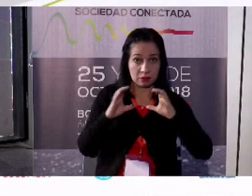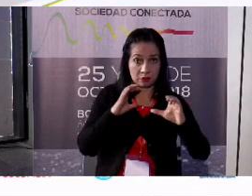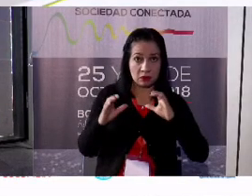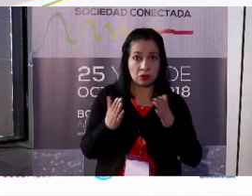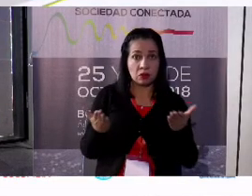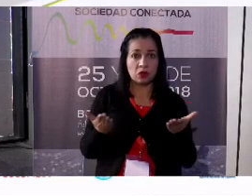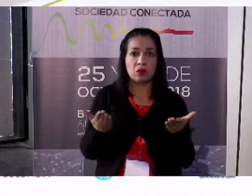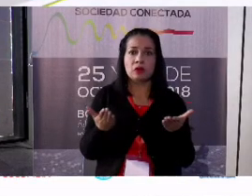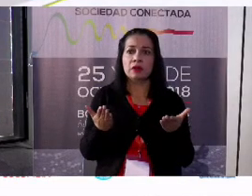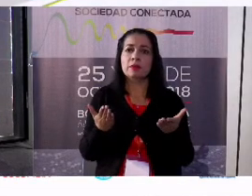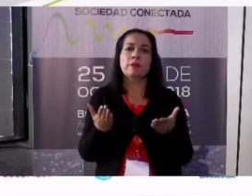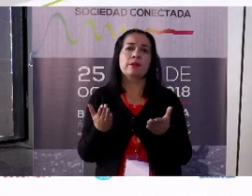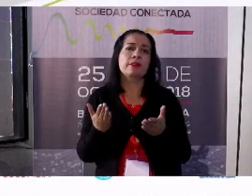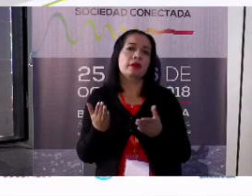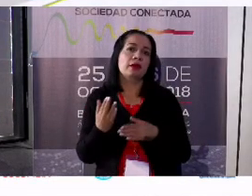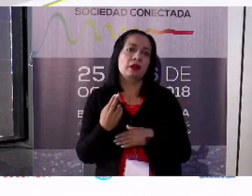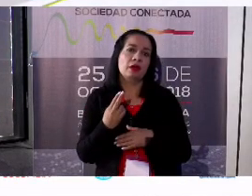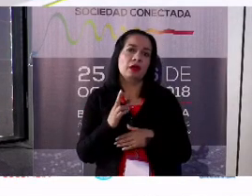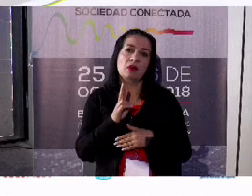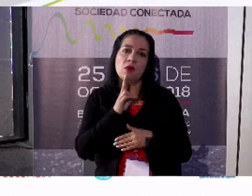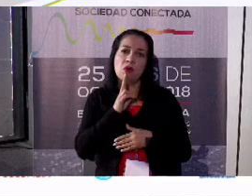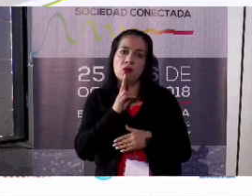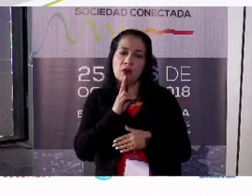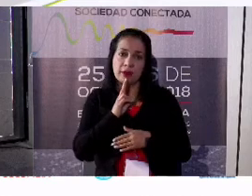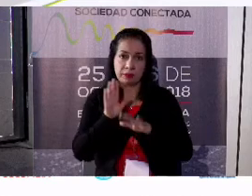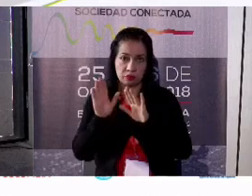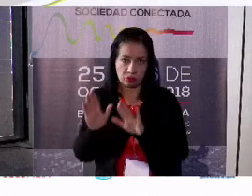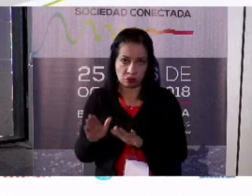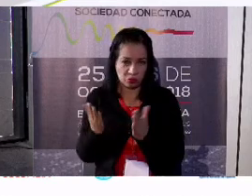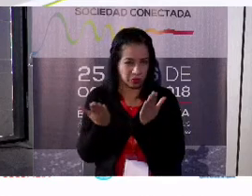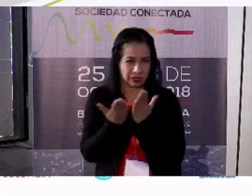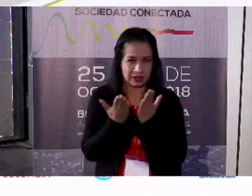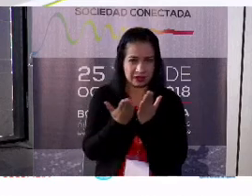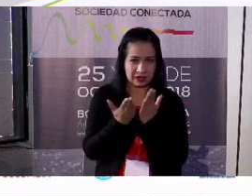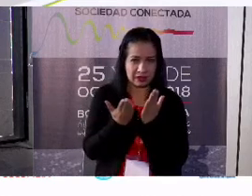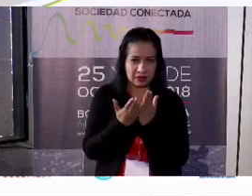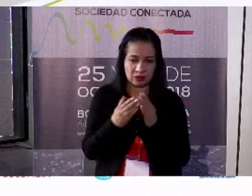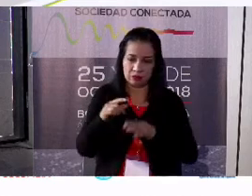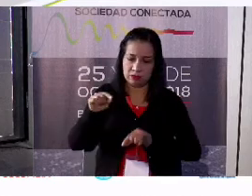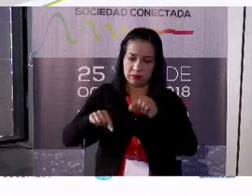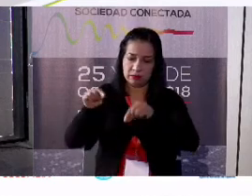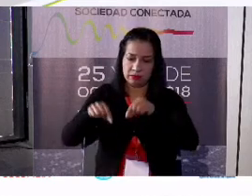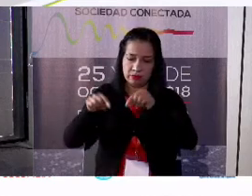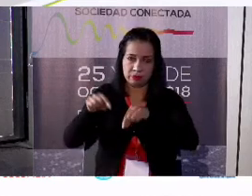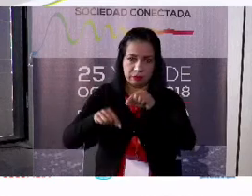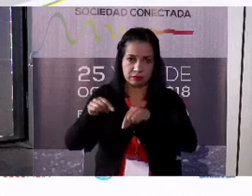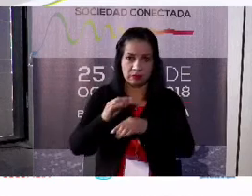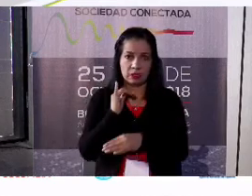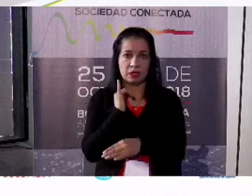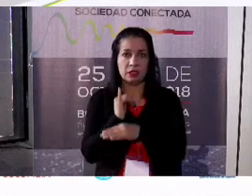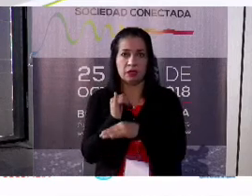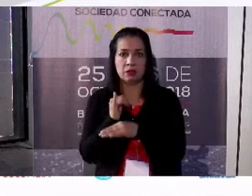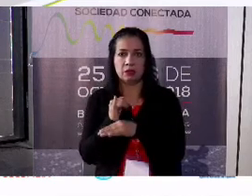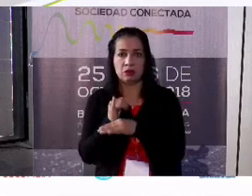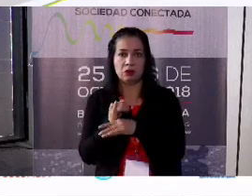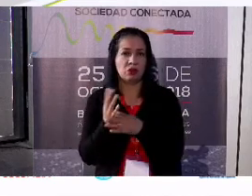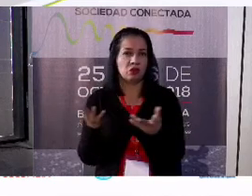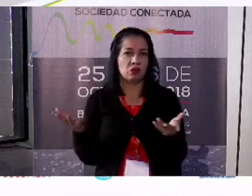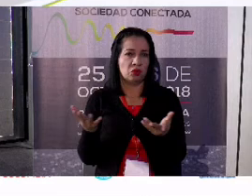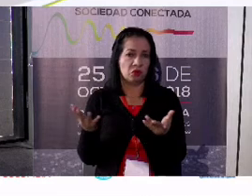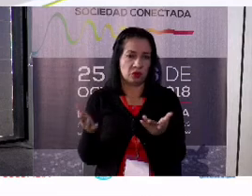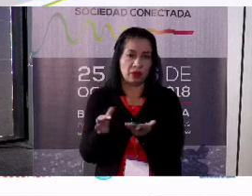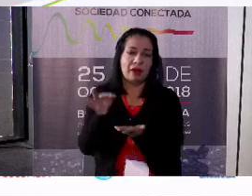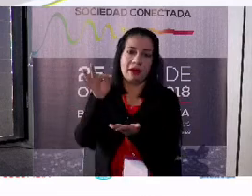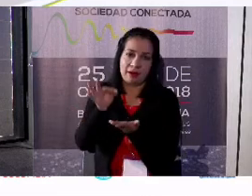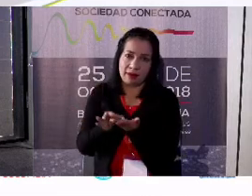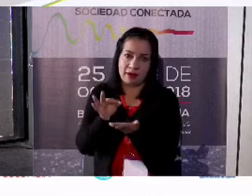Uruguay el señor budé estudió electrónica en el instituto salesiano domingo sa en Montevideo e